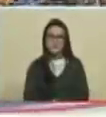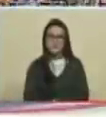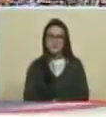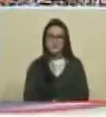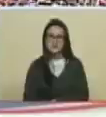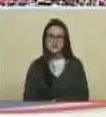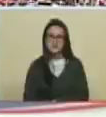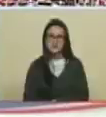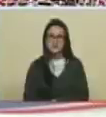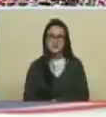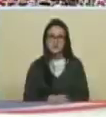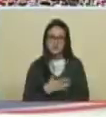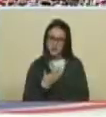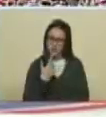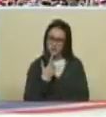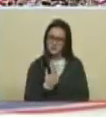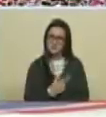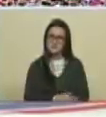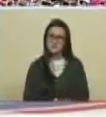Quiero decirle,